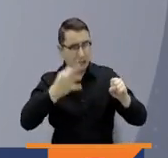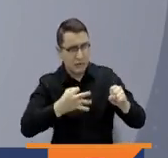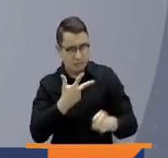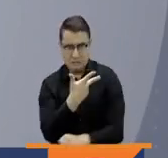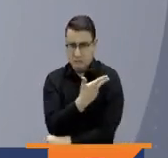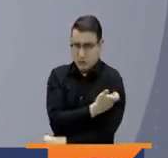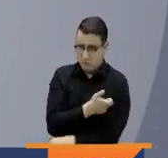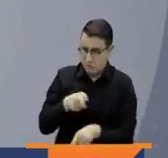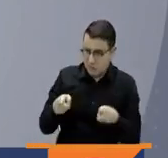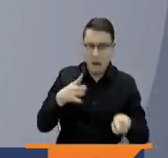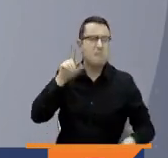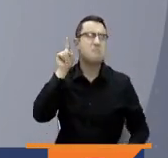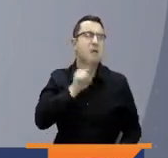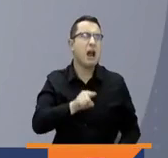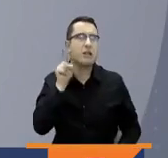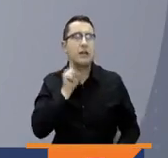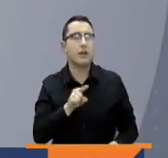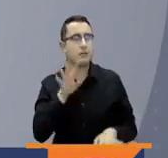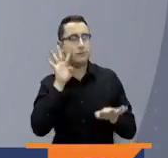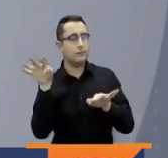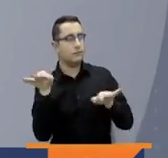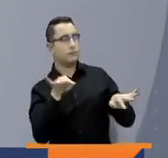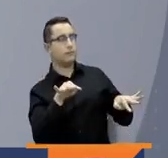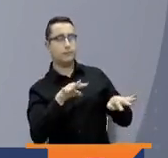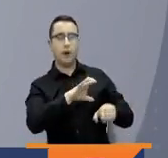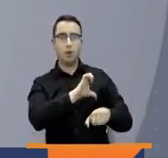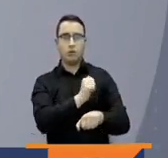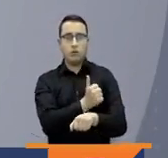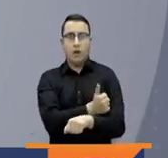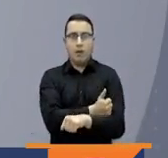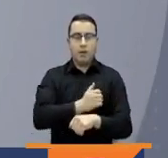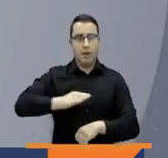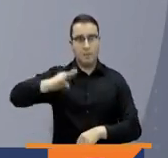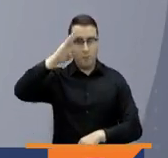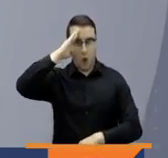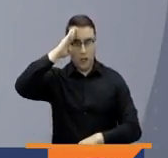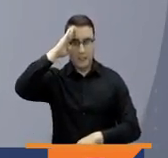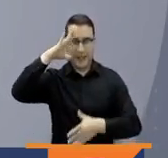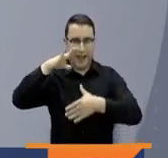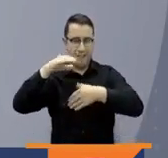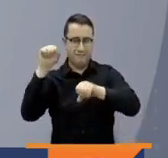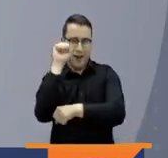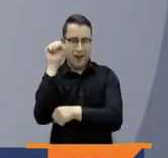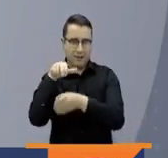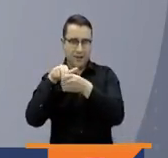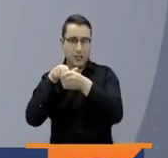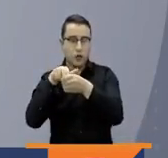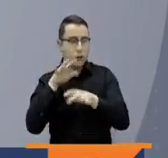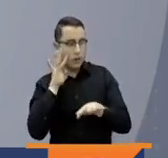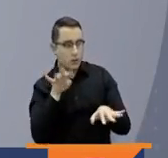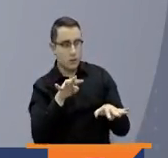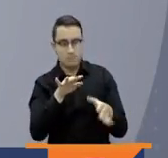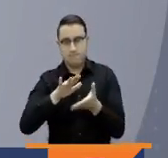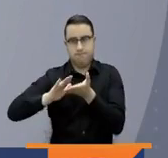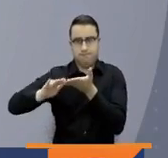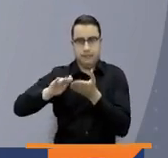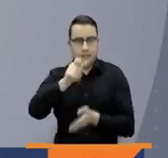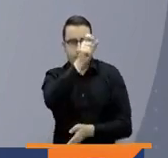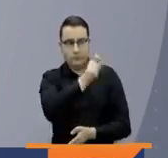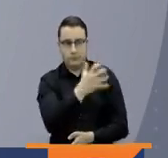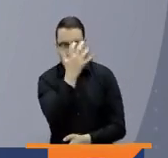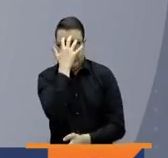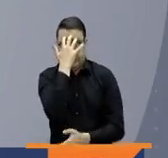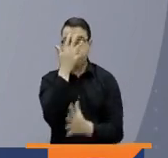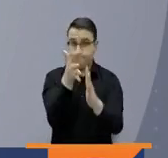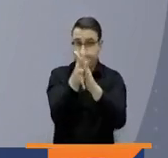vacunación. Las autoridades de tránsito de Cali se excusaron por el comportamiento. En minutos les contamos qué dicen los expertos sobre las medidas